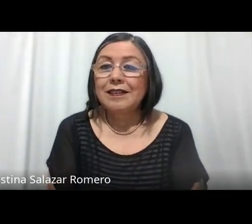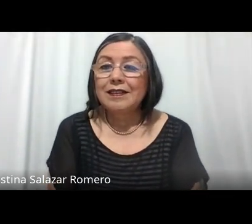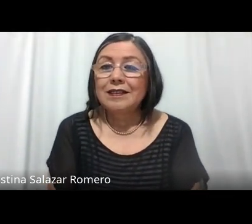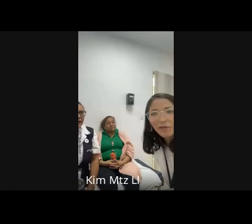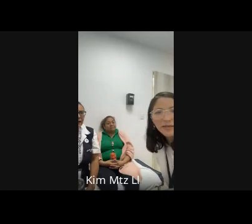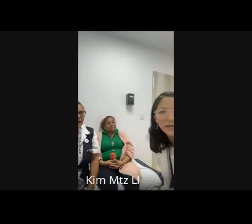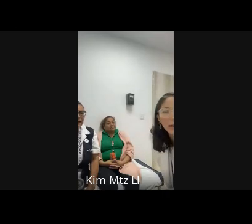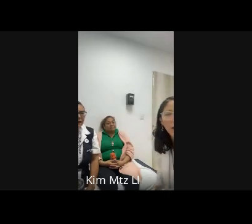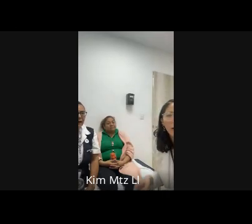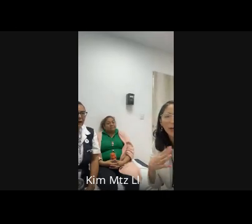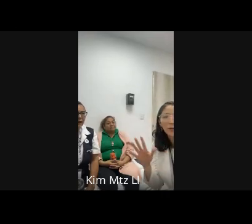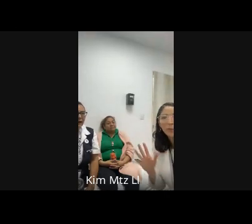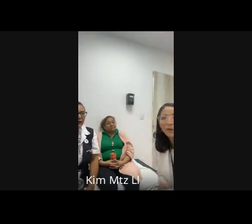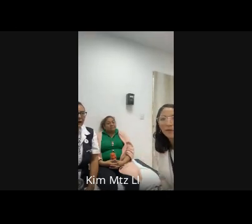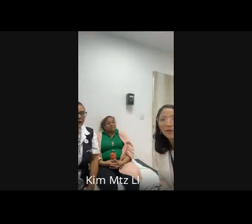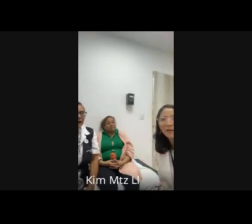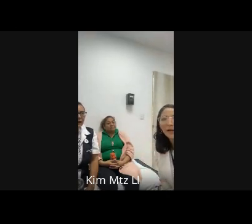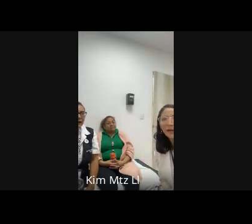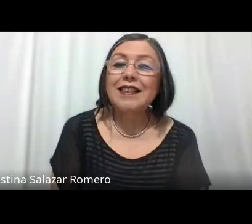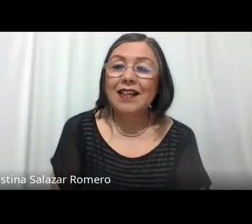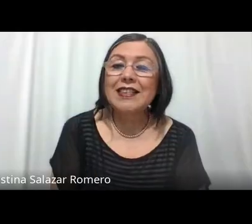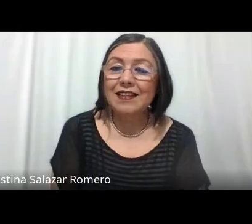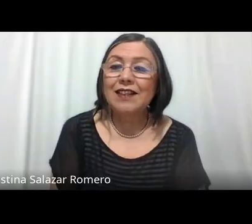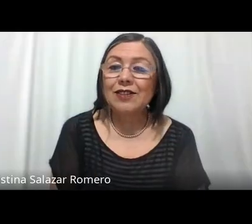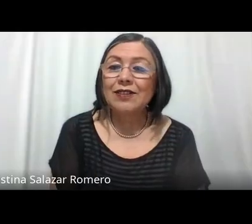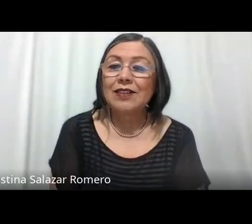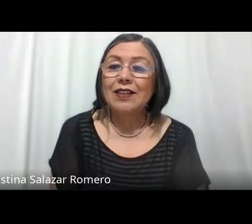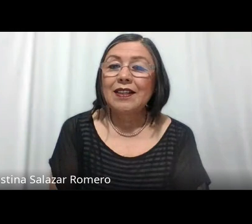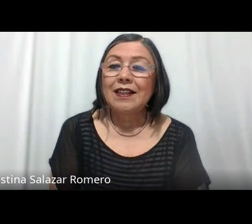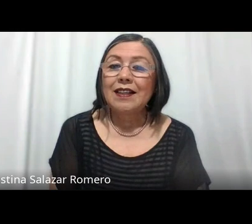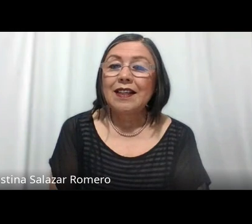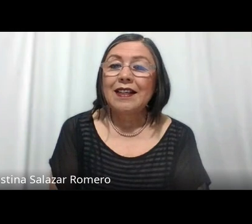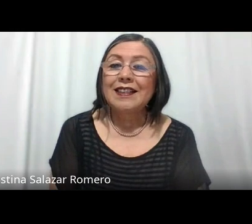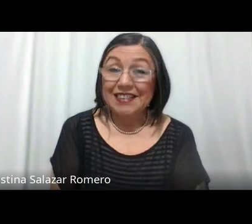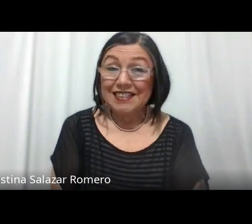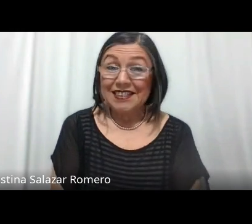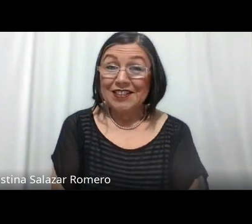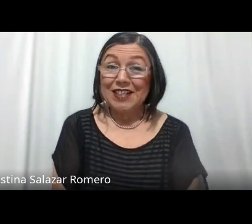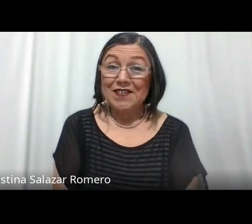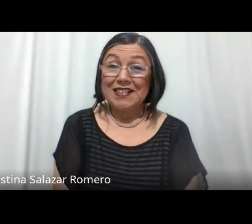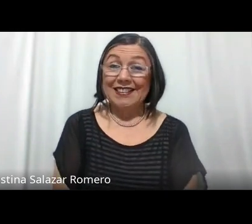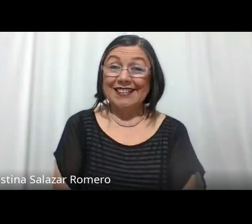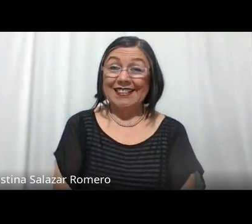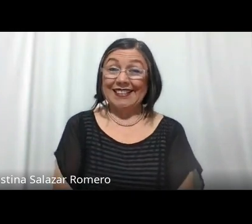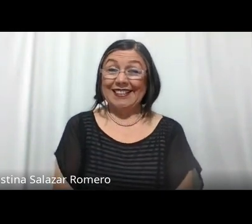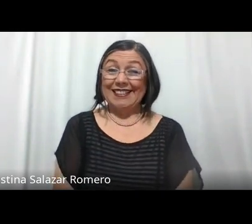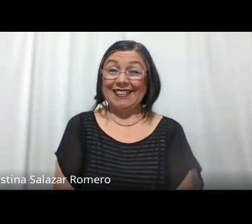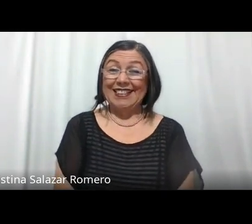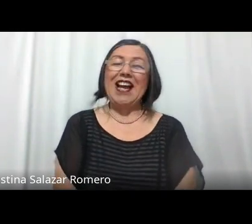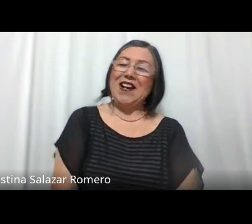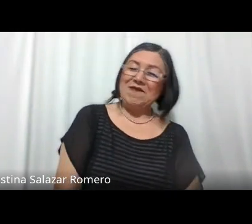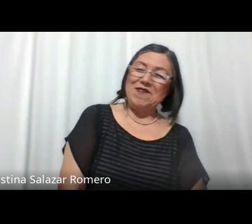¿Es el alfabeto completo? Sí, el abecedario. Ah, sí, ¿Sí? ¿Sí se lo saben?